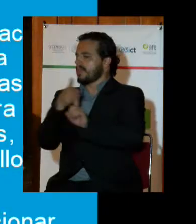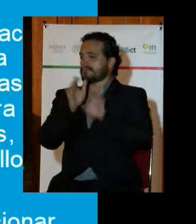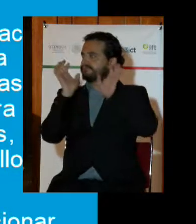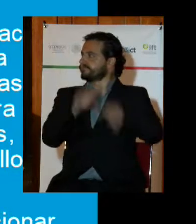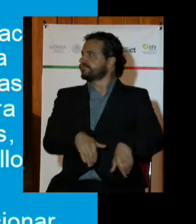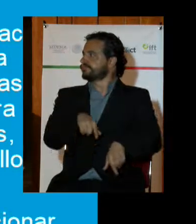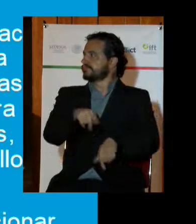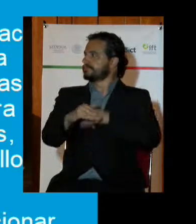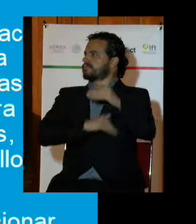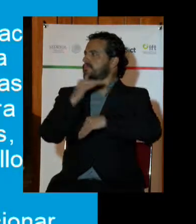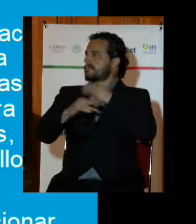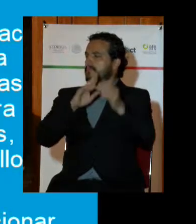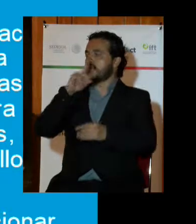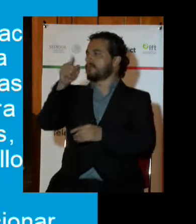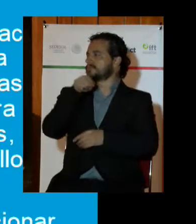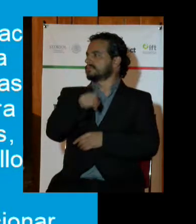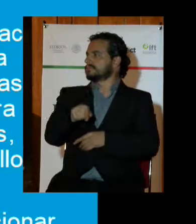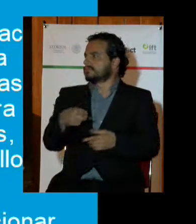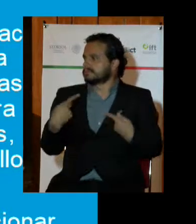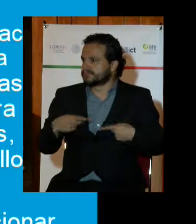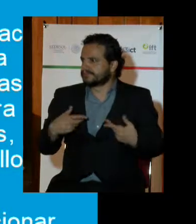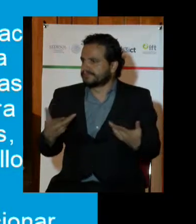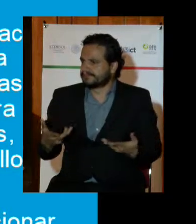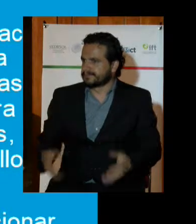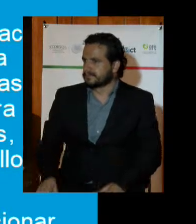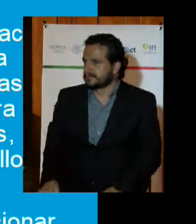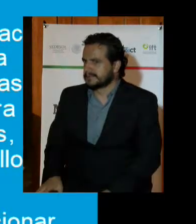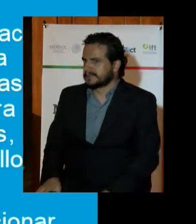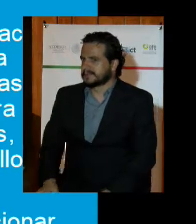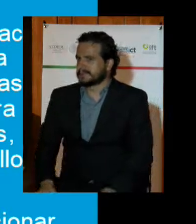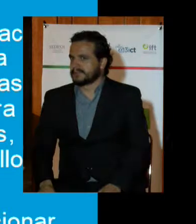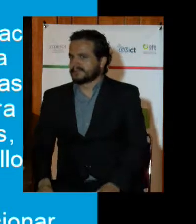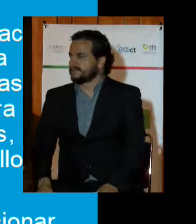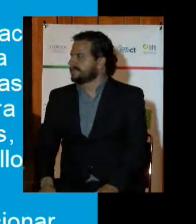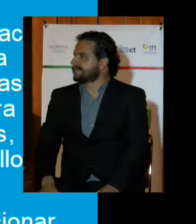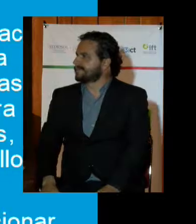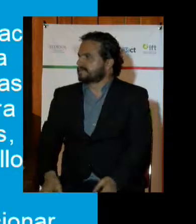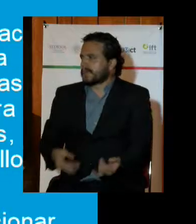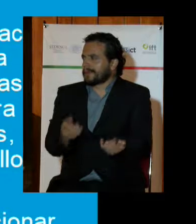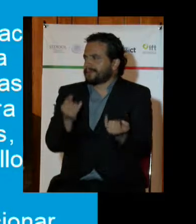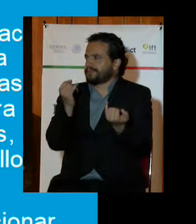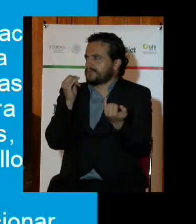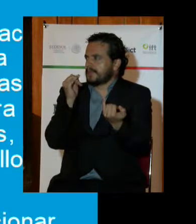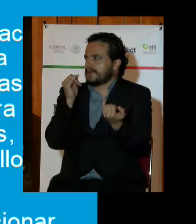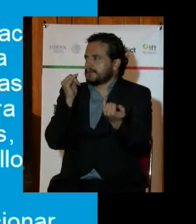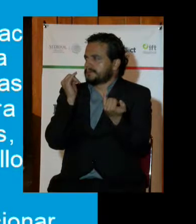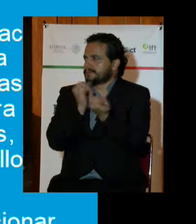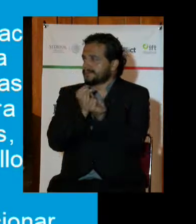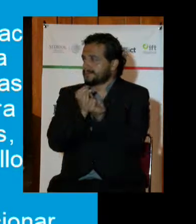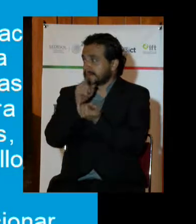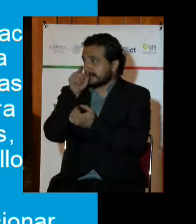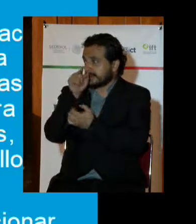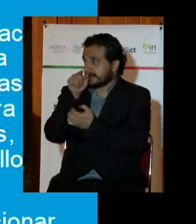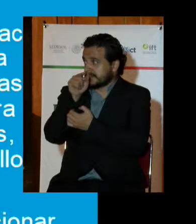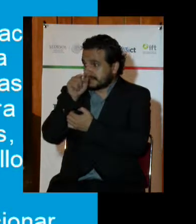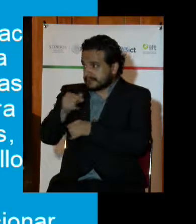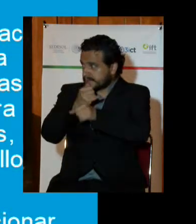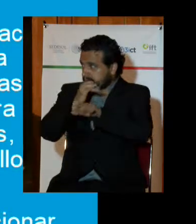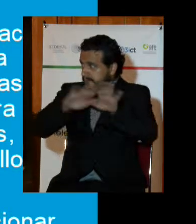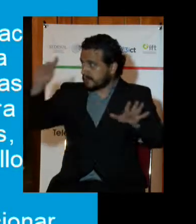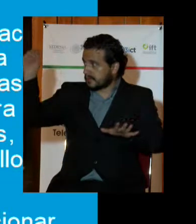Entonces, no lo echemos en saco roto. También entendamos que las tecnologías de la información